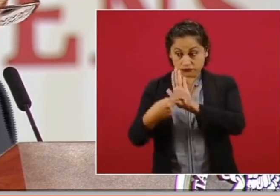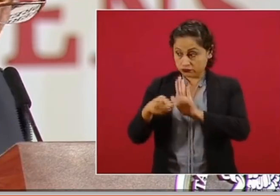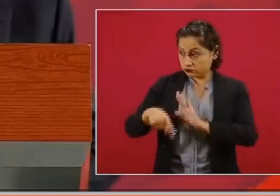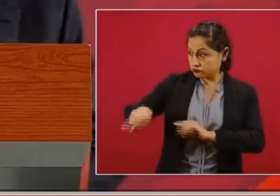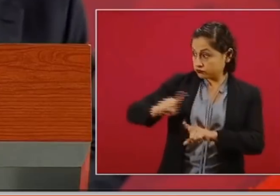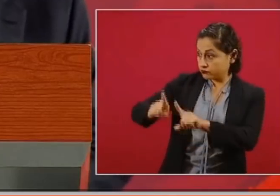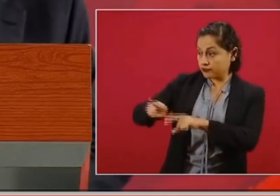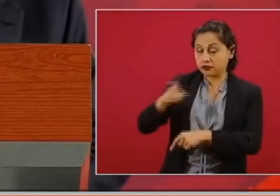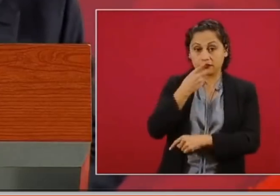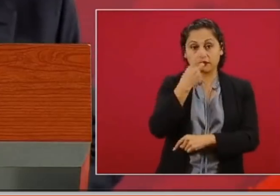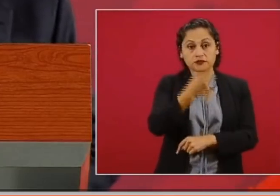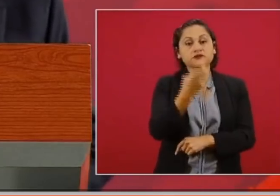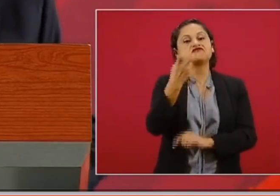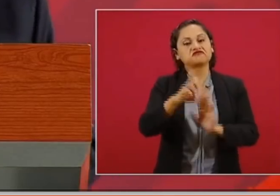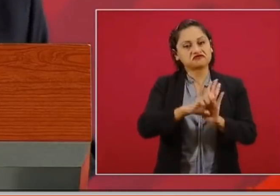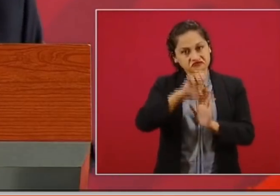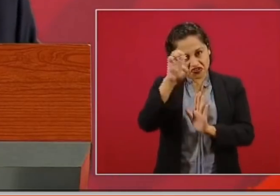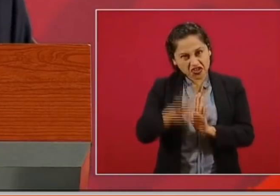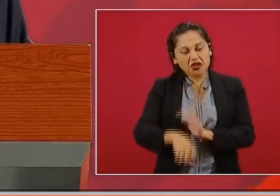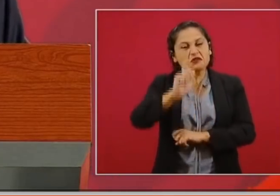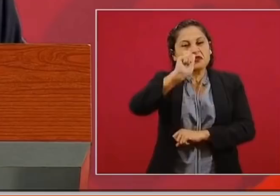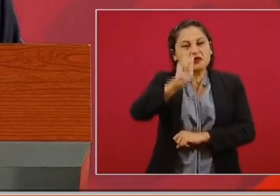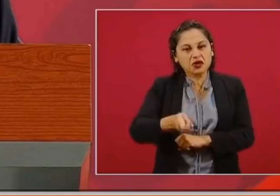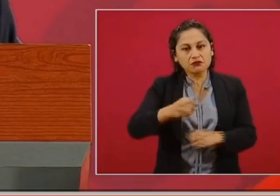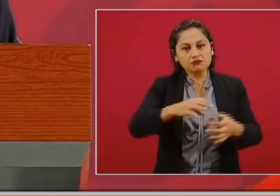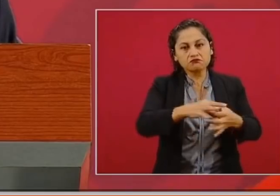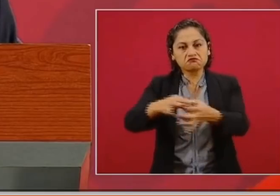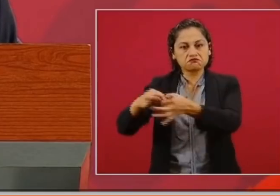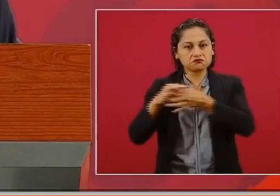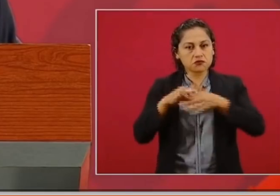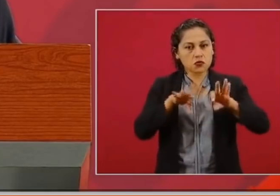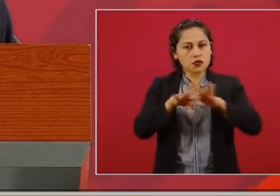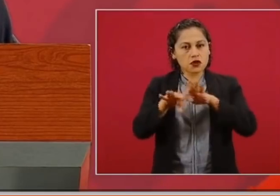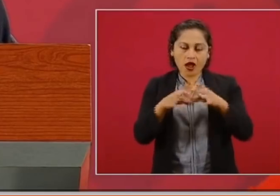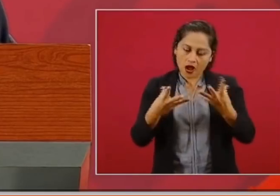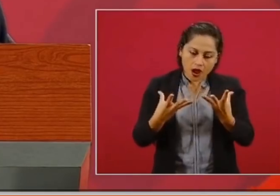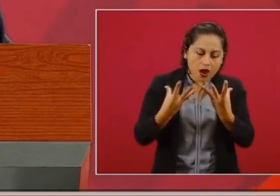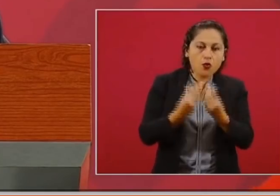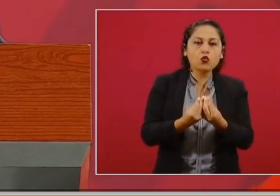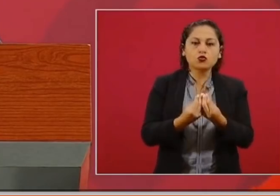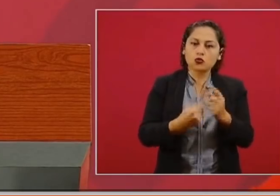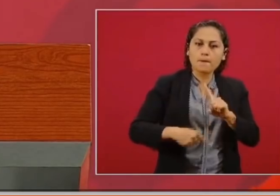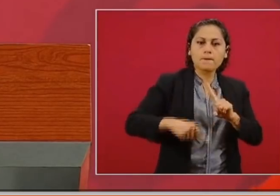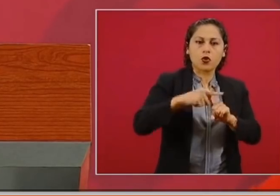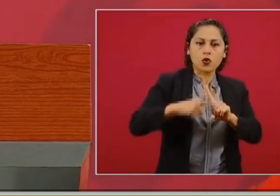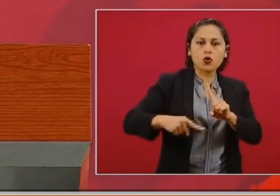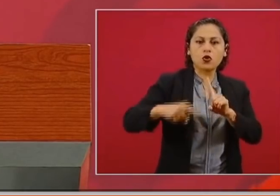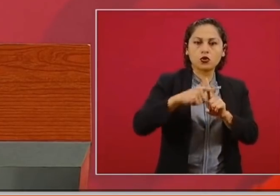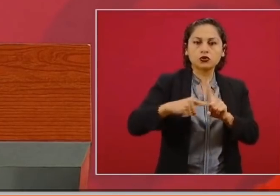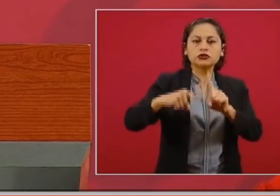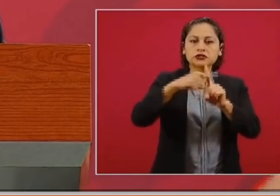que trabajando juntos, siendo proactivos, dando certidumbre y con foco a